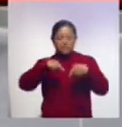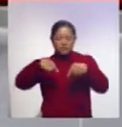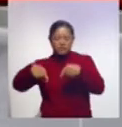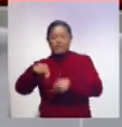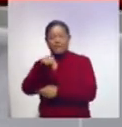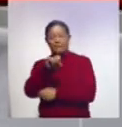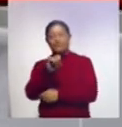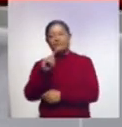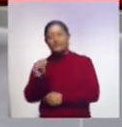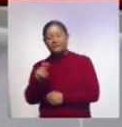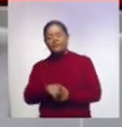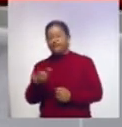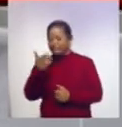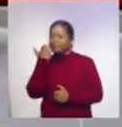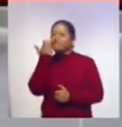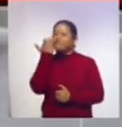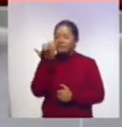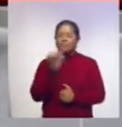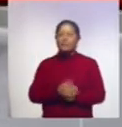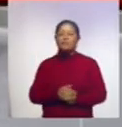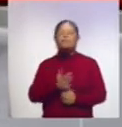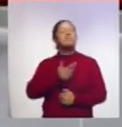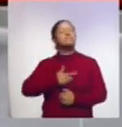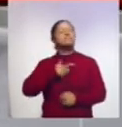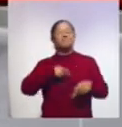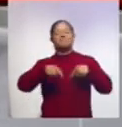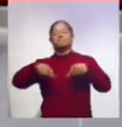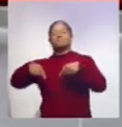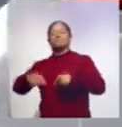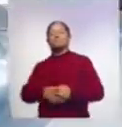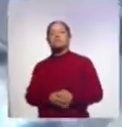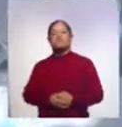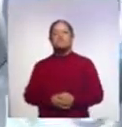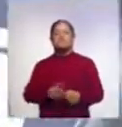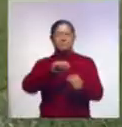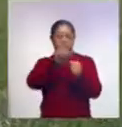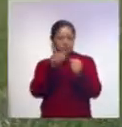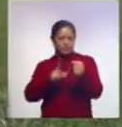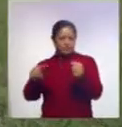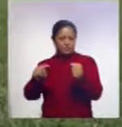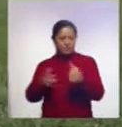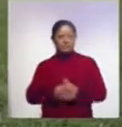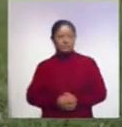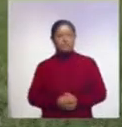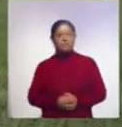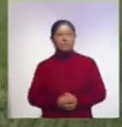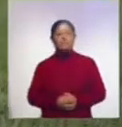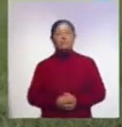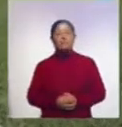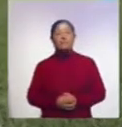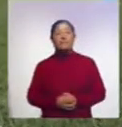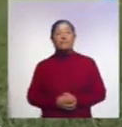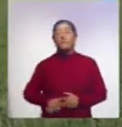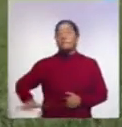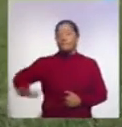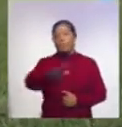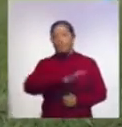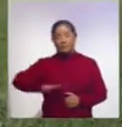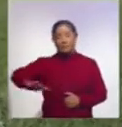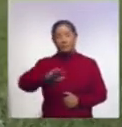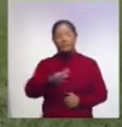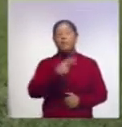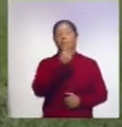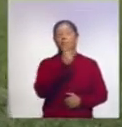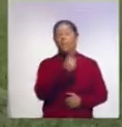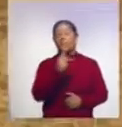principalmente busca fomentar el gusto hacia el balompié nacional. La unidad deportiva Próspero